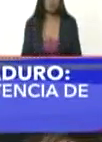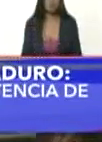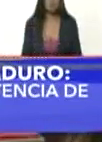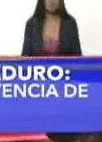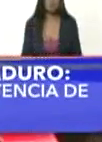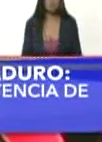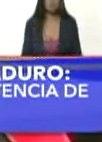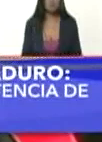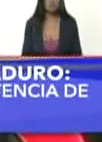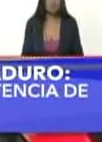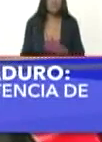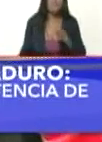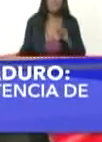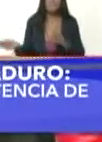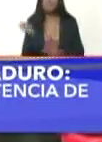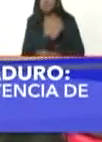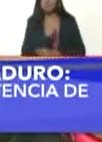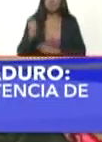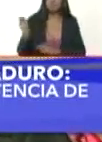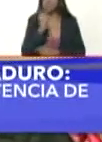nadando contra la corriente,